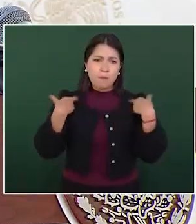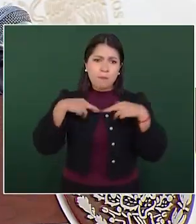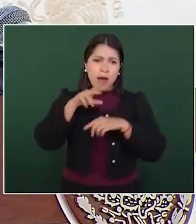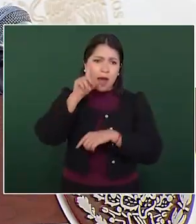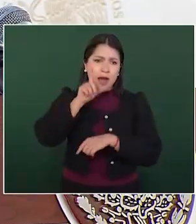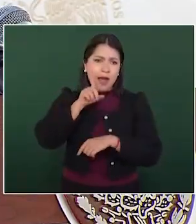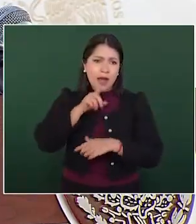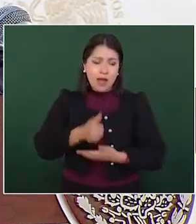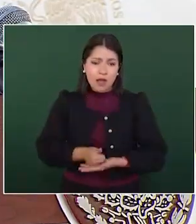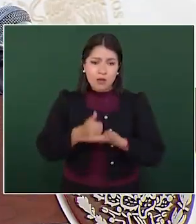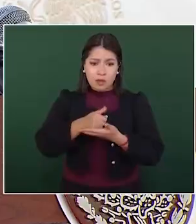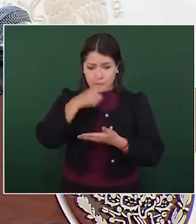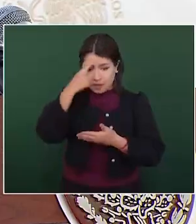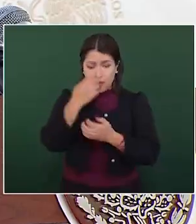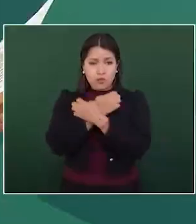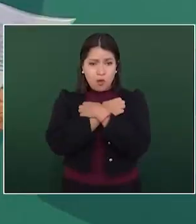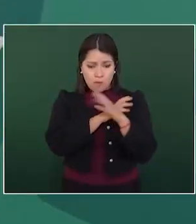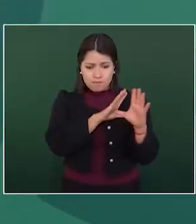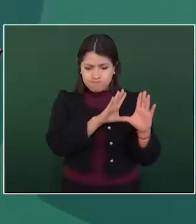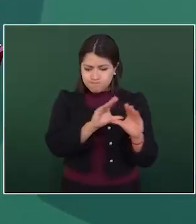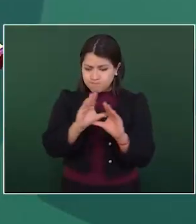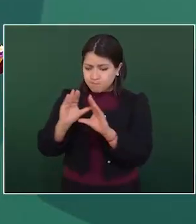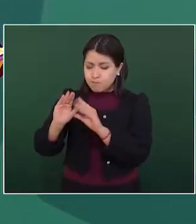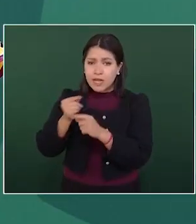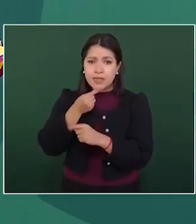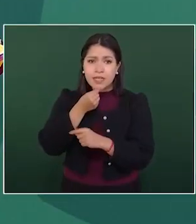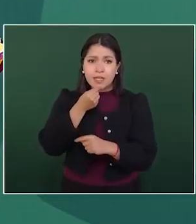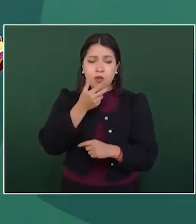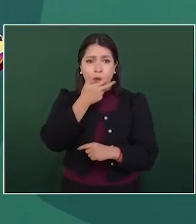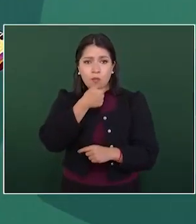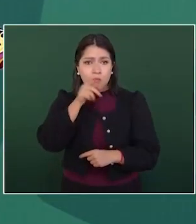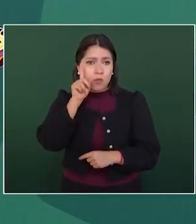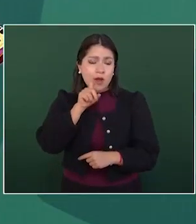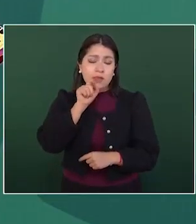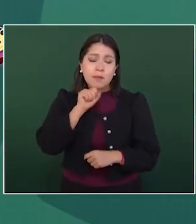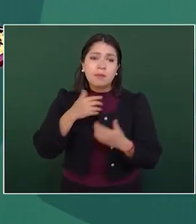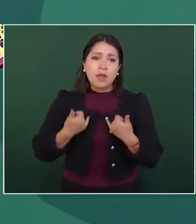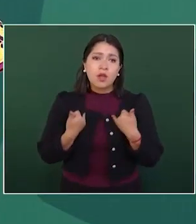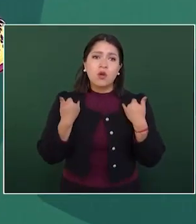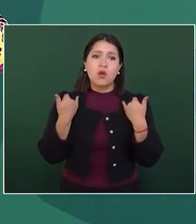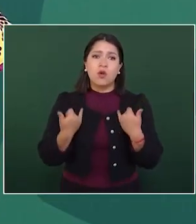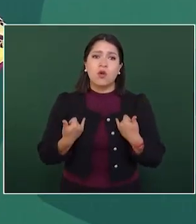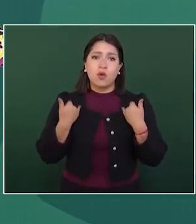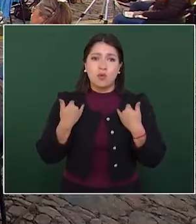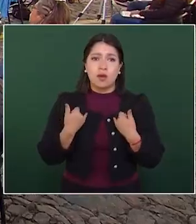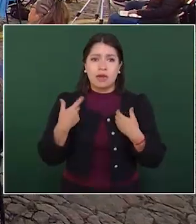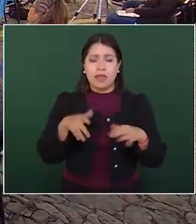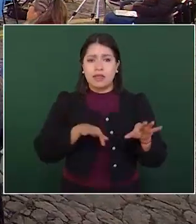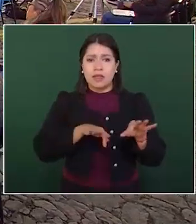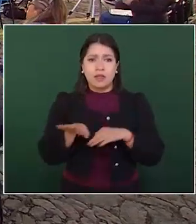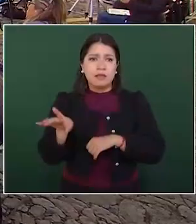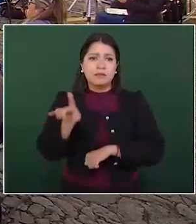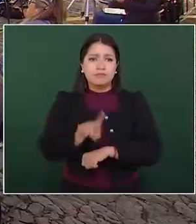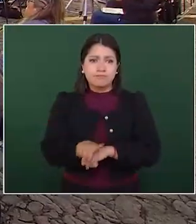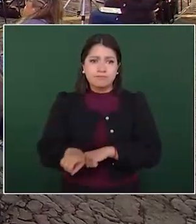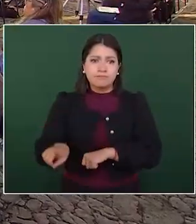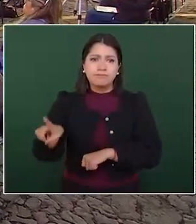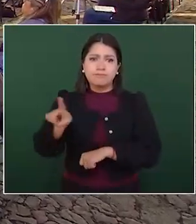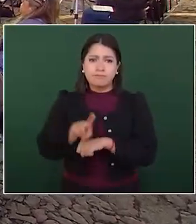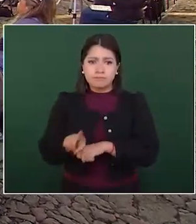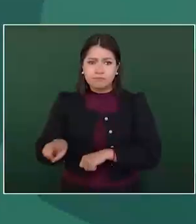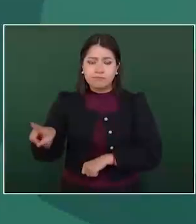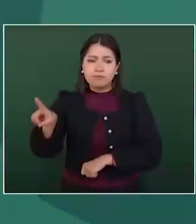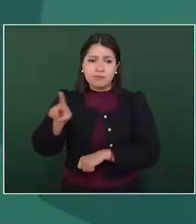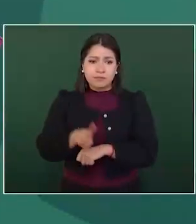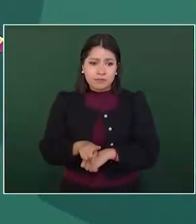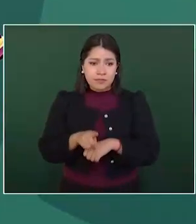la educación de niñas, niños, adolescentes y jóvenes, y que con su trabajo cotidiano en las